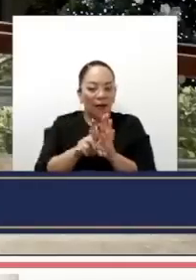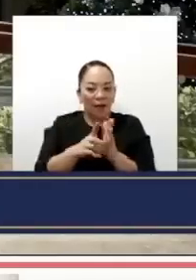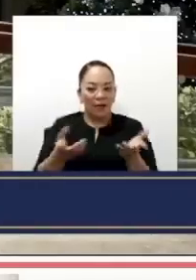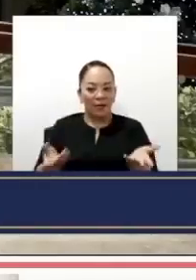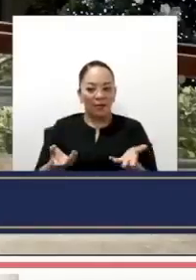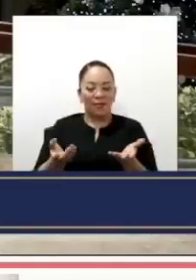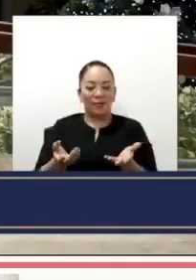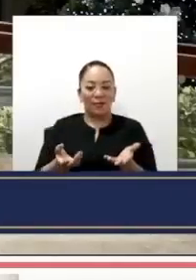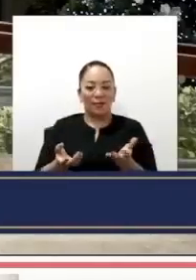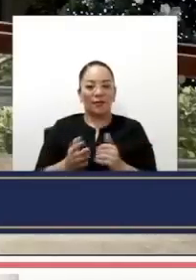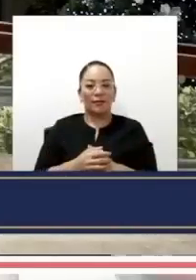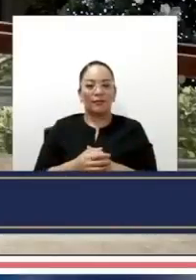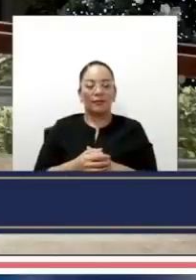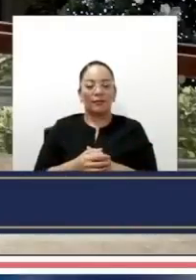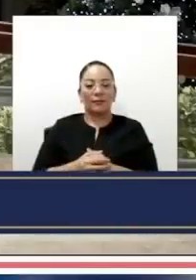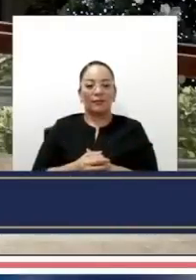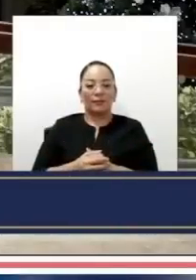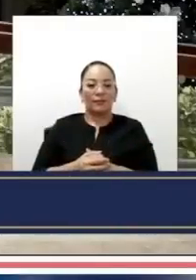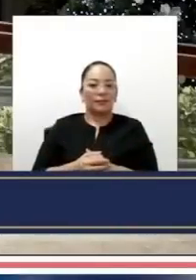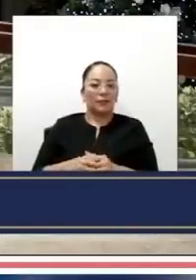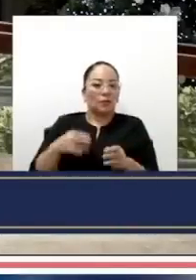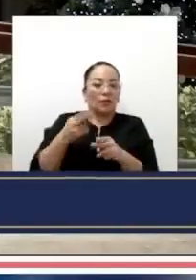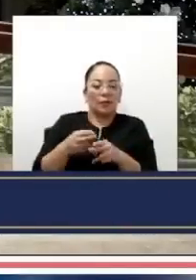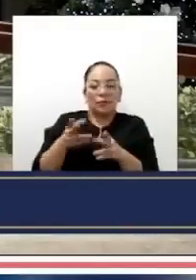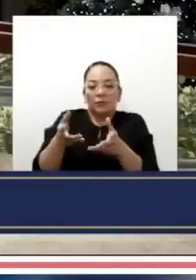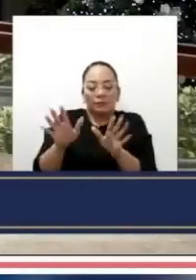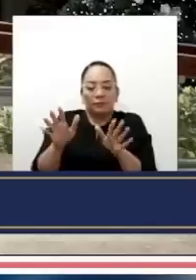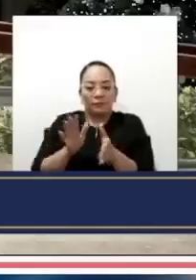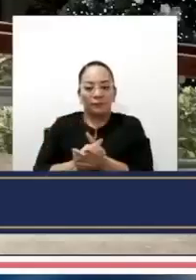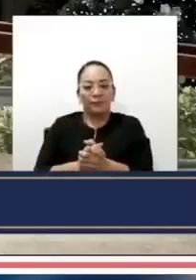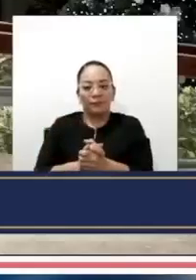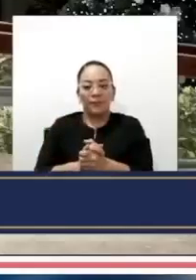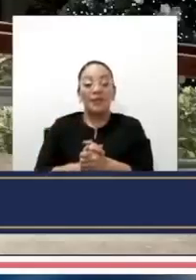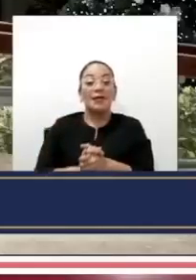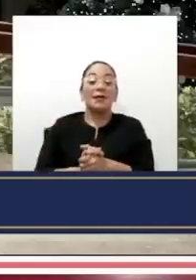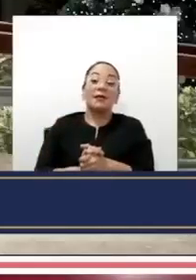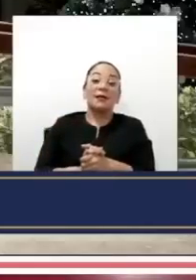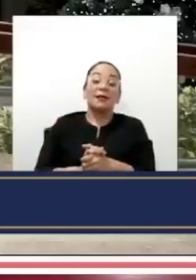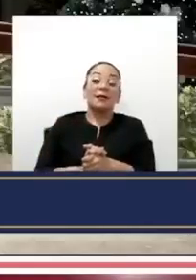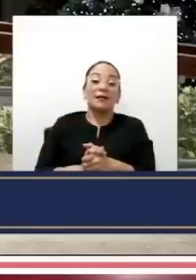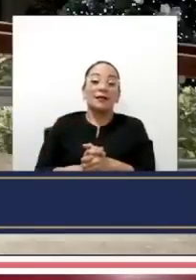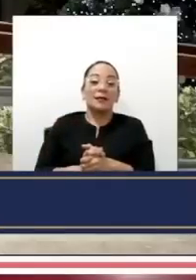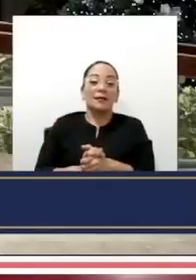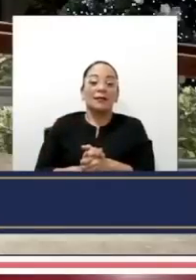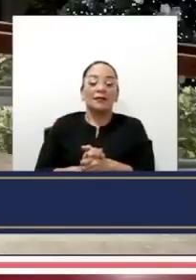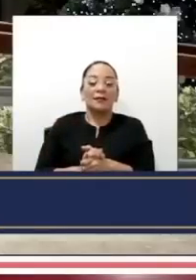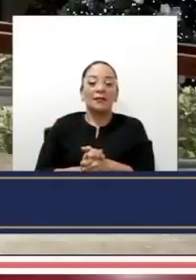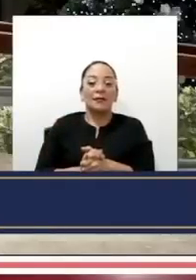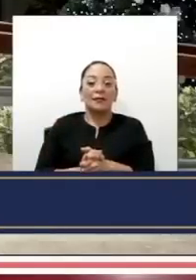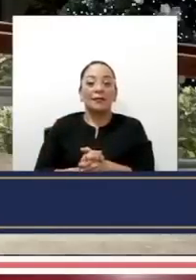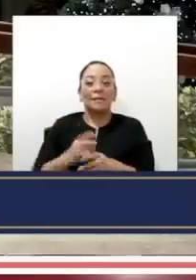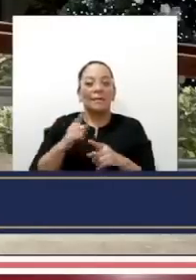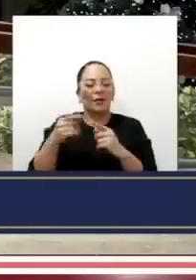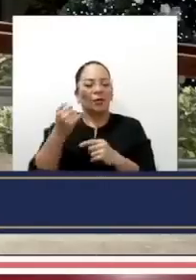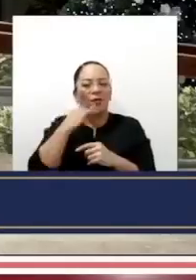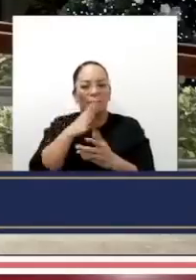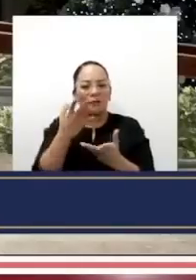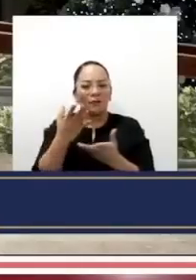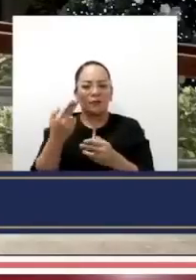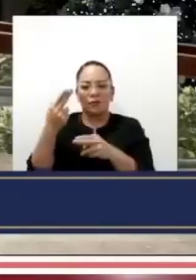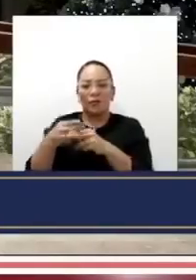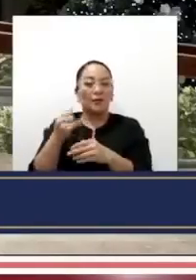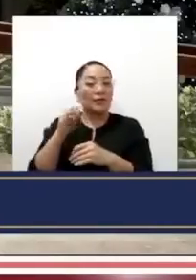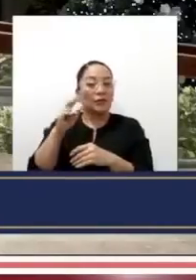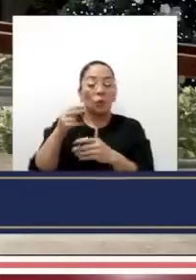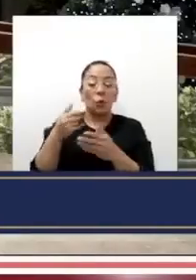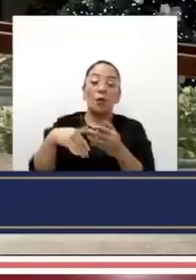a ellos, sí, la nombramos. Y ahora resulta de nuevo, si le ensartas pierdes y si no también. Sí, y si no la hubieran nombrado también me hubieran pegado al